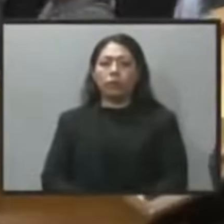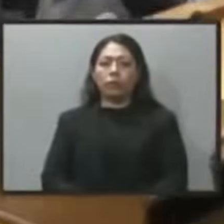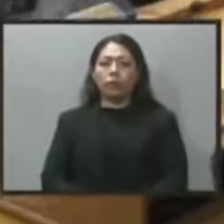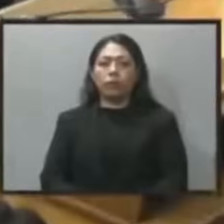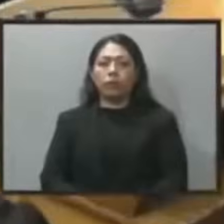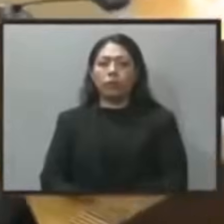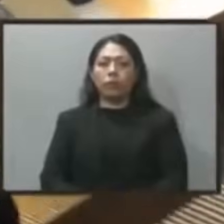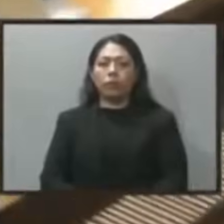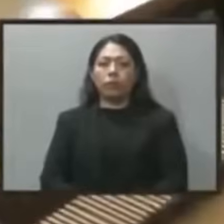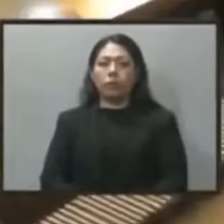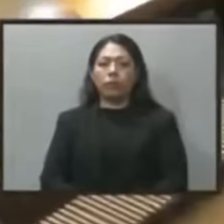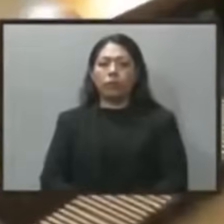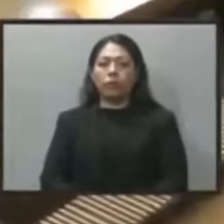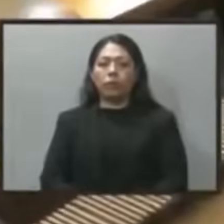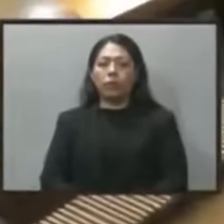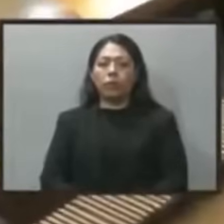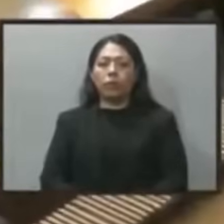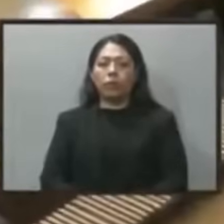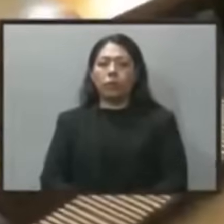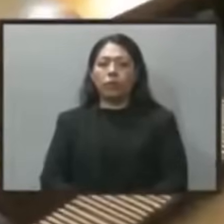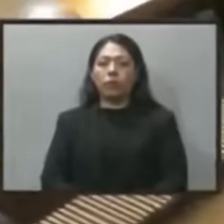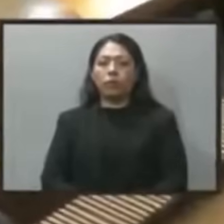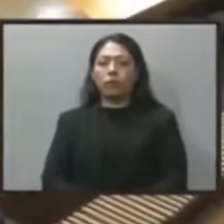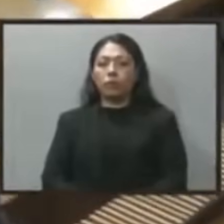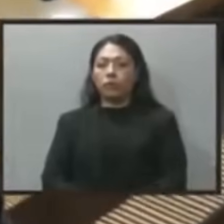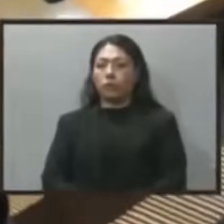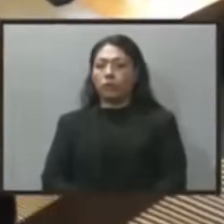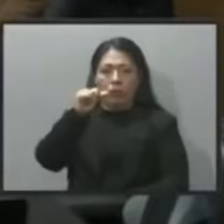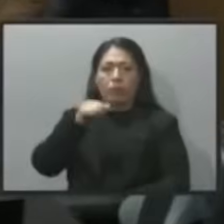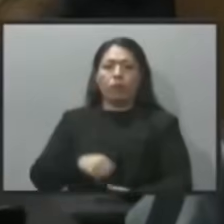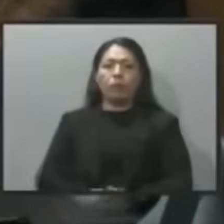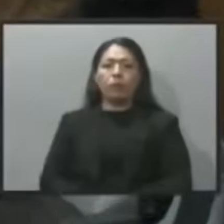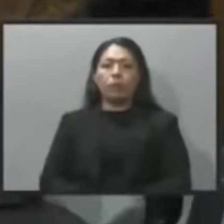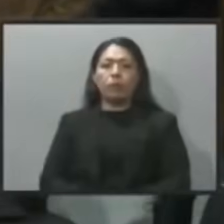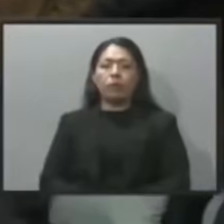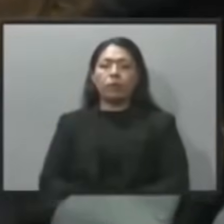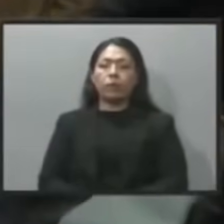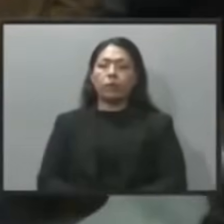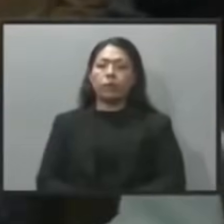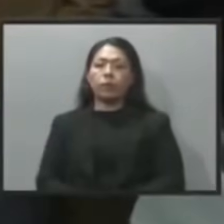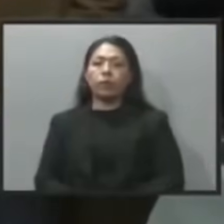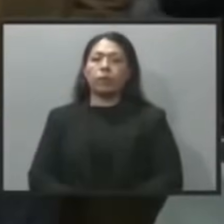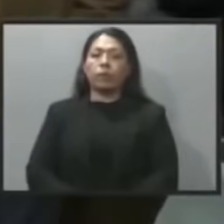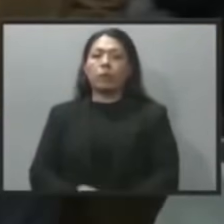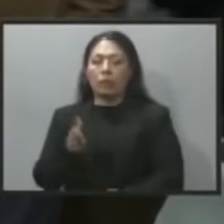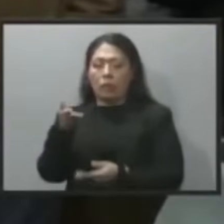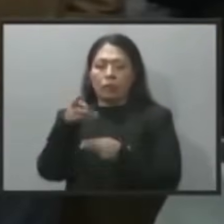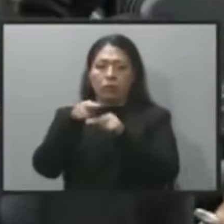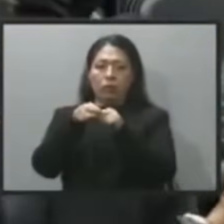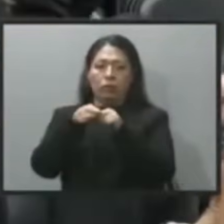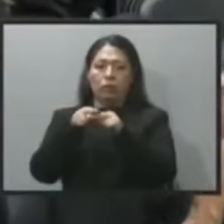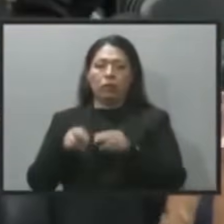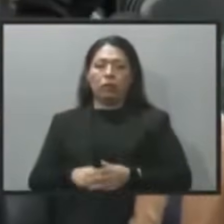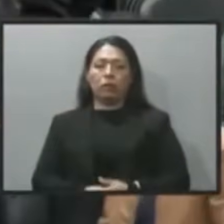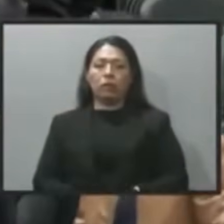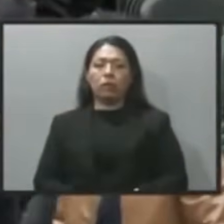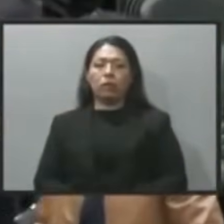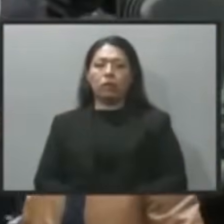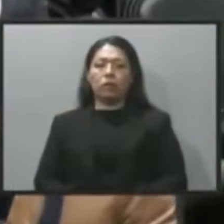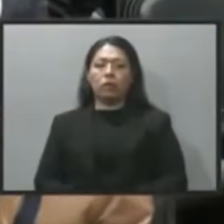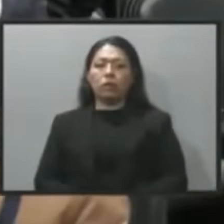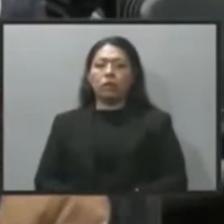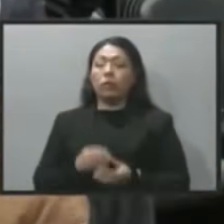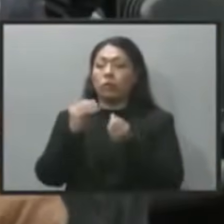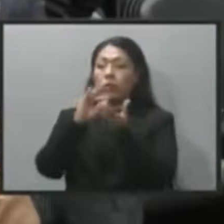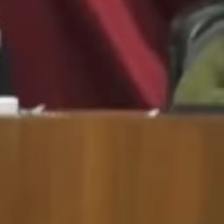realizar actos que le impidan al secretario de Gobierno ejercer como encargado del despacho. Sin embargo, el gobernador interino electo por la oposición